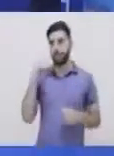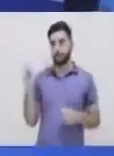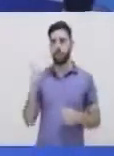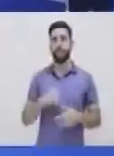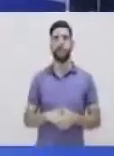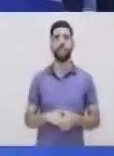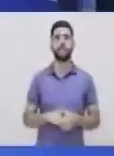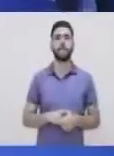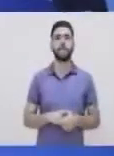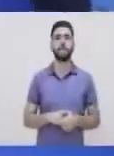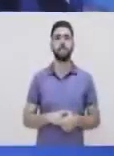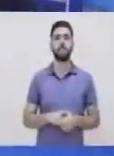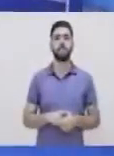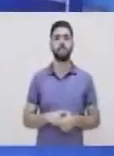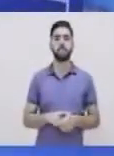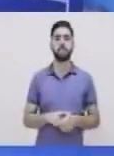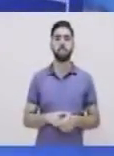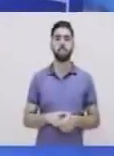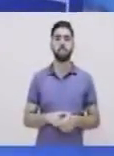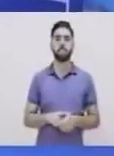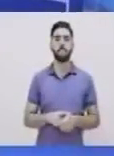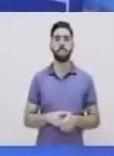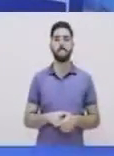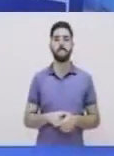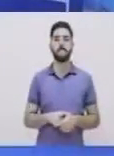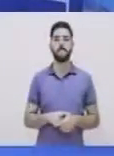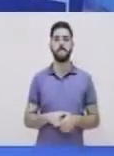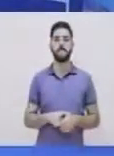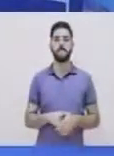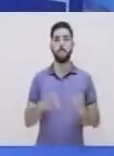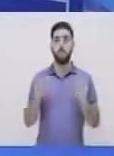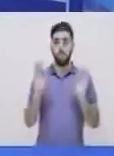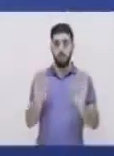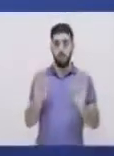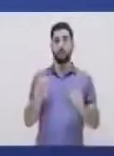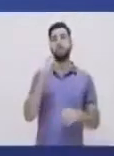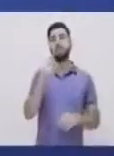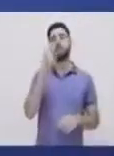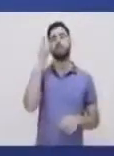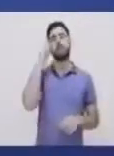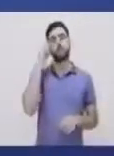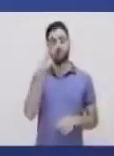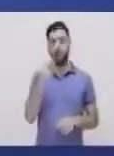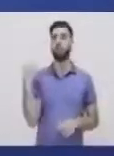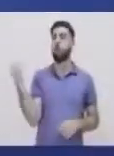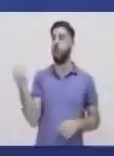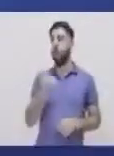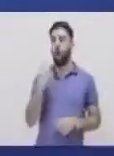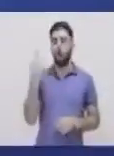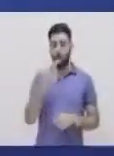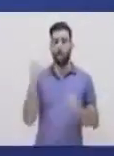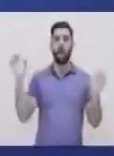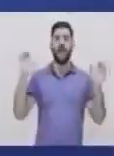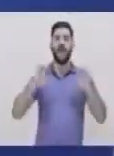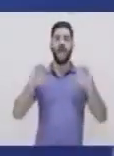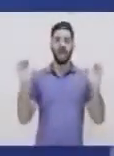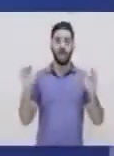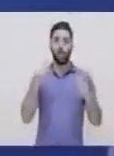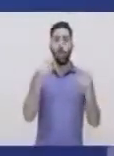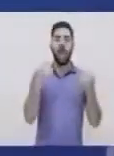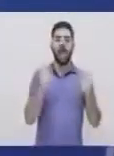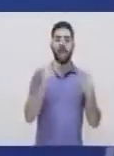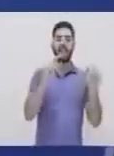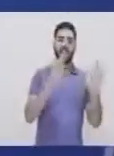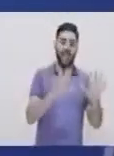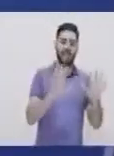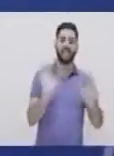vengo. Vamos para el otro lado. Vengo. Recuerden, todos los ejercicios lo haremos de